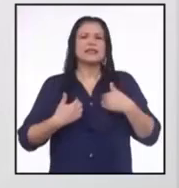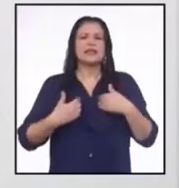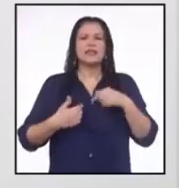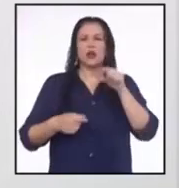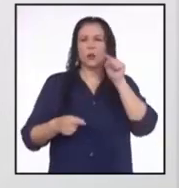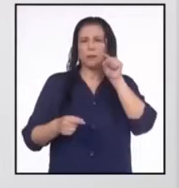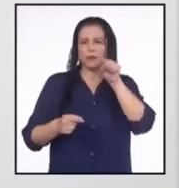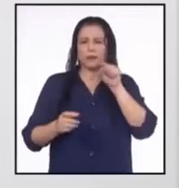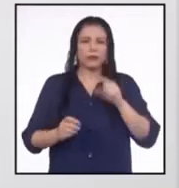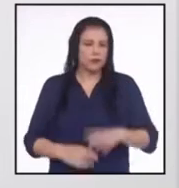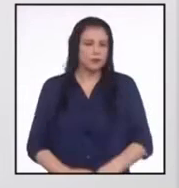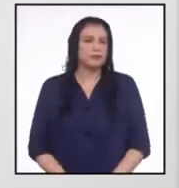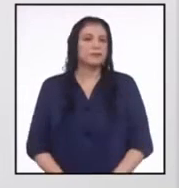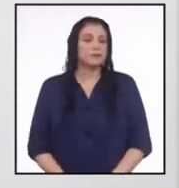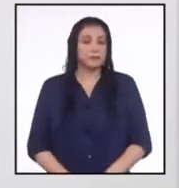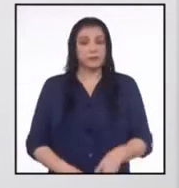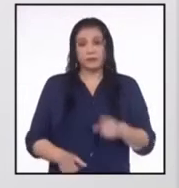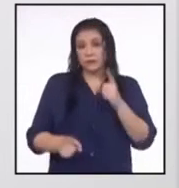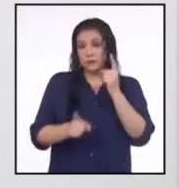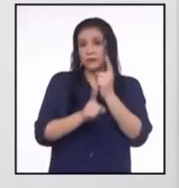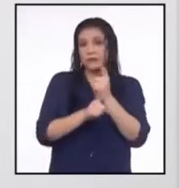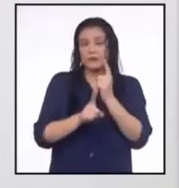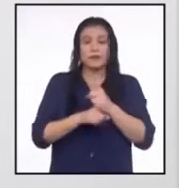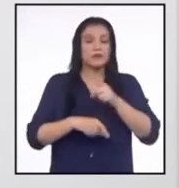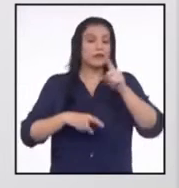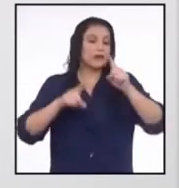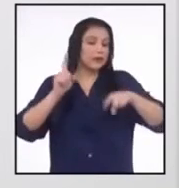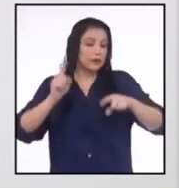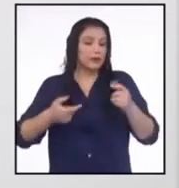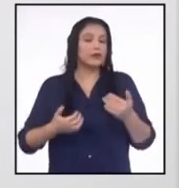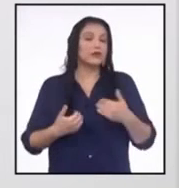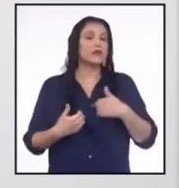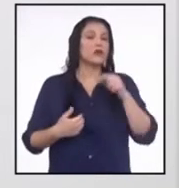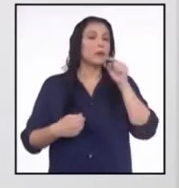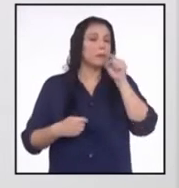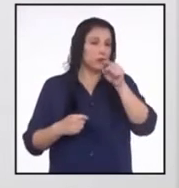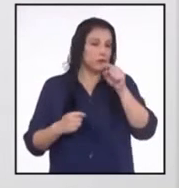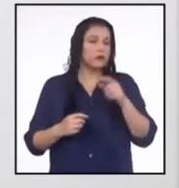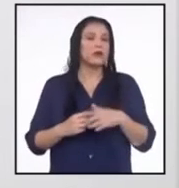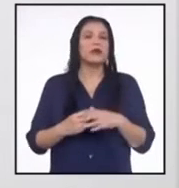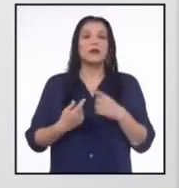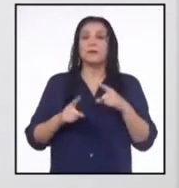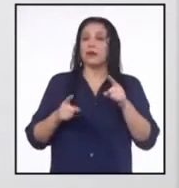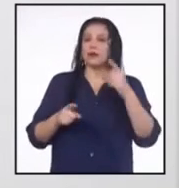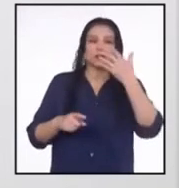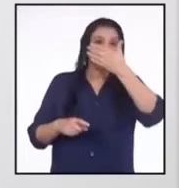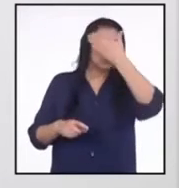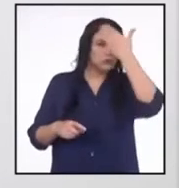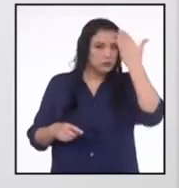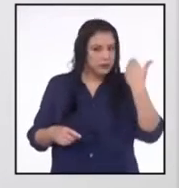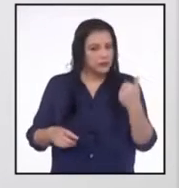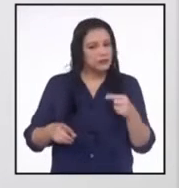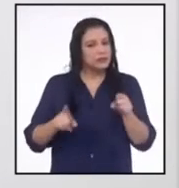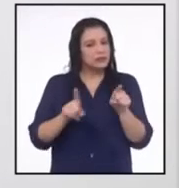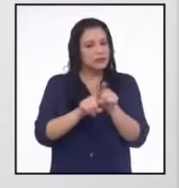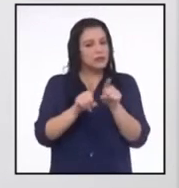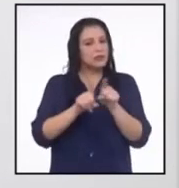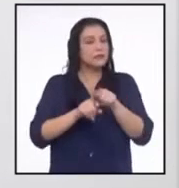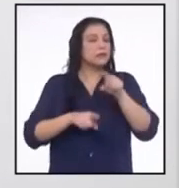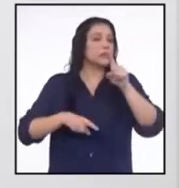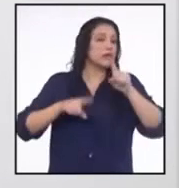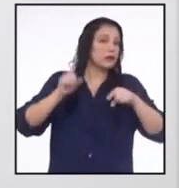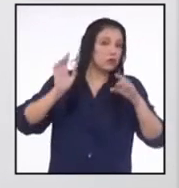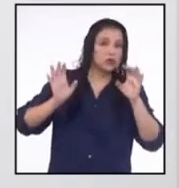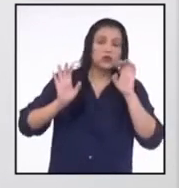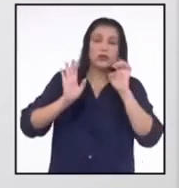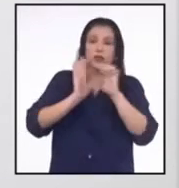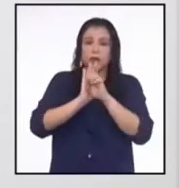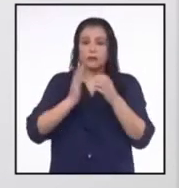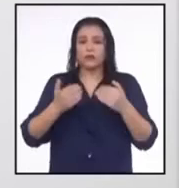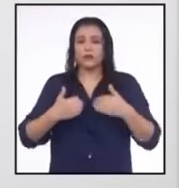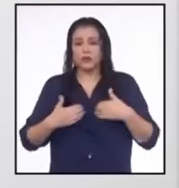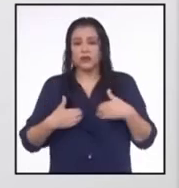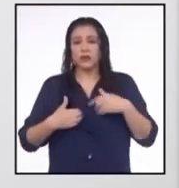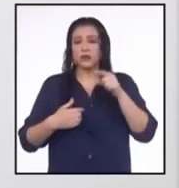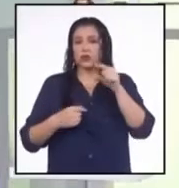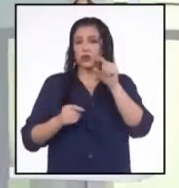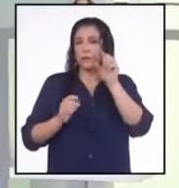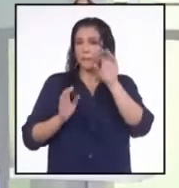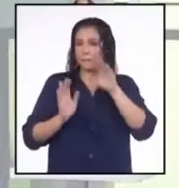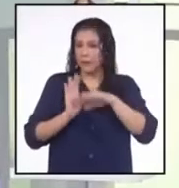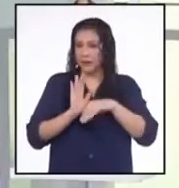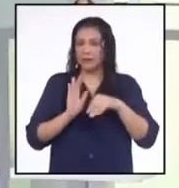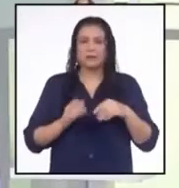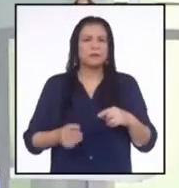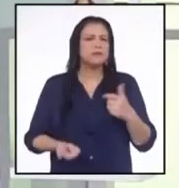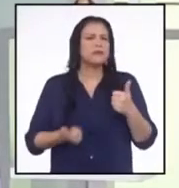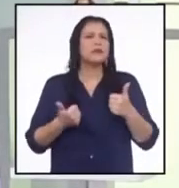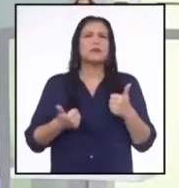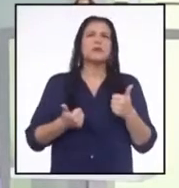máximo. Es cierto, en algunos casos tienen un punto máximo, pero no olviden que también en algunos casos tienen un punto mínimo.